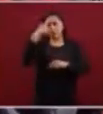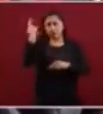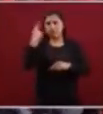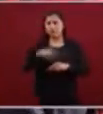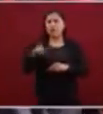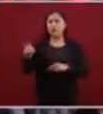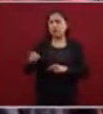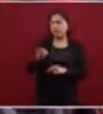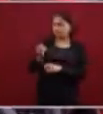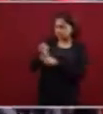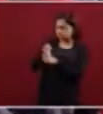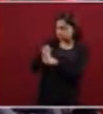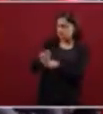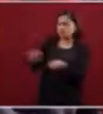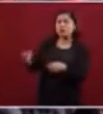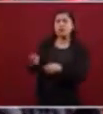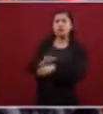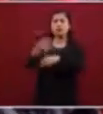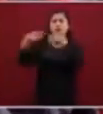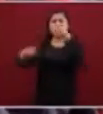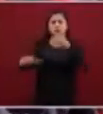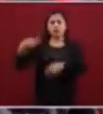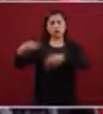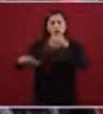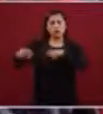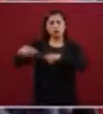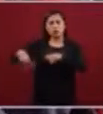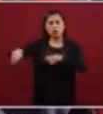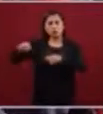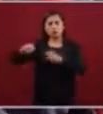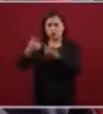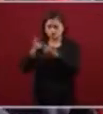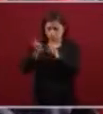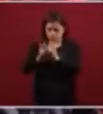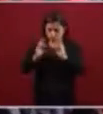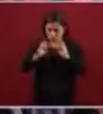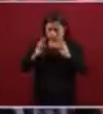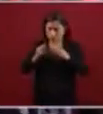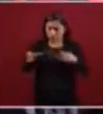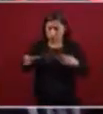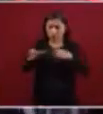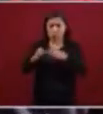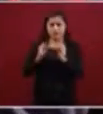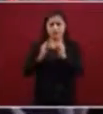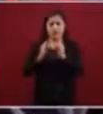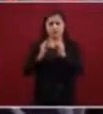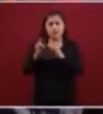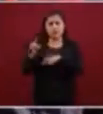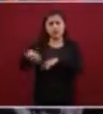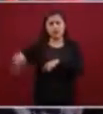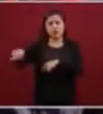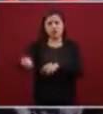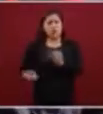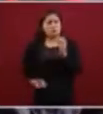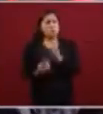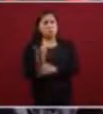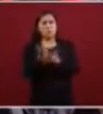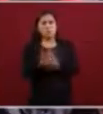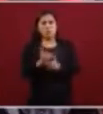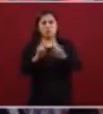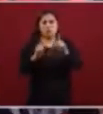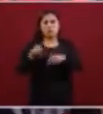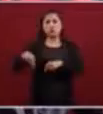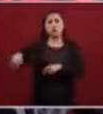juez de estar liberando, pues literalmente, a miembros de la Unión de Tepito? Y pareciera, de acuerdo a lo que ya ha dicho Omar